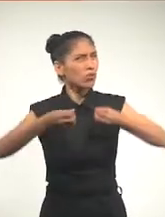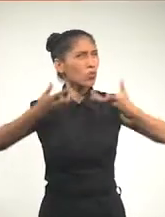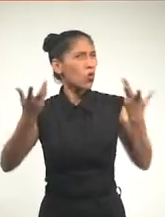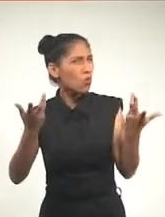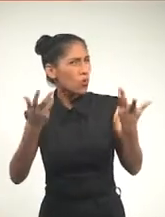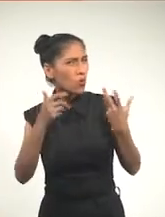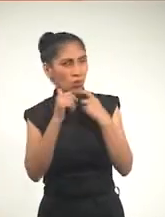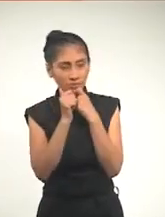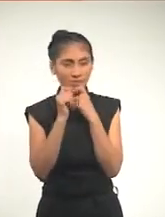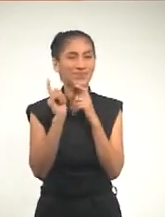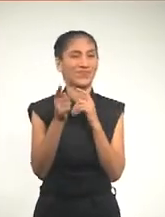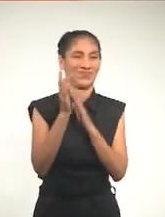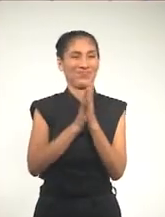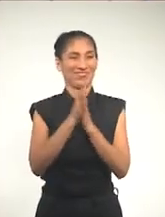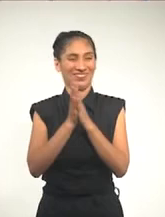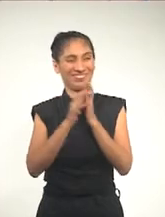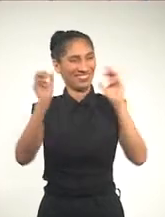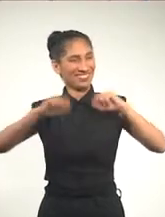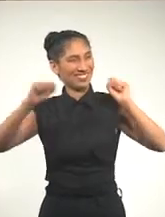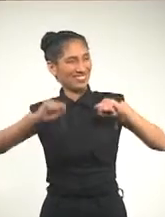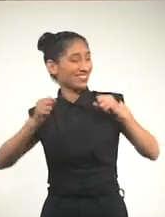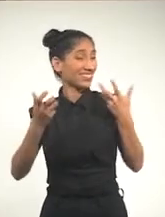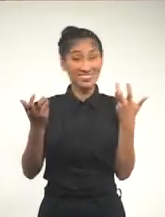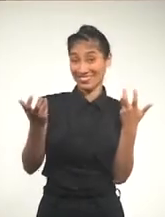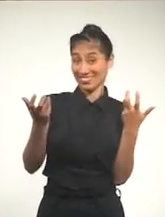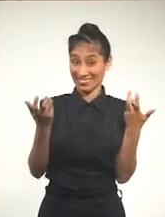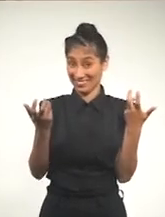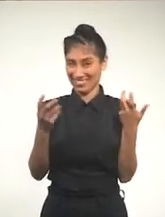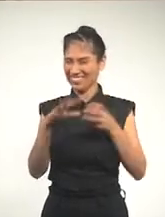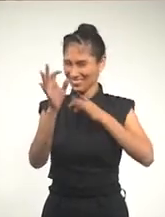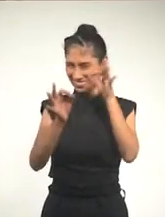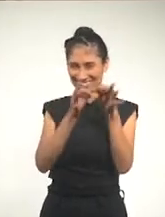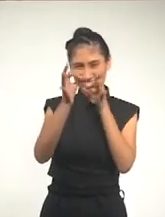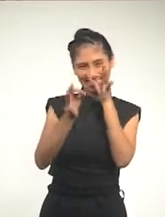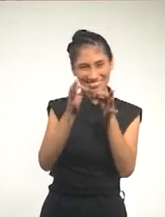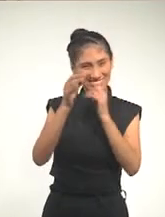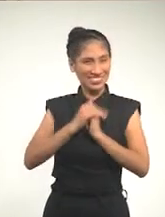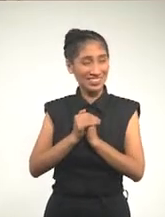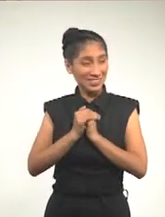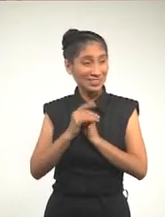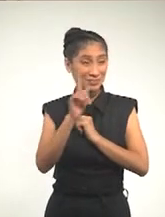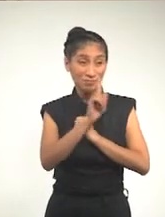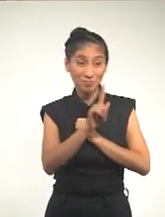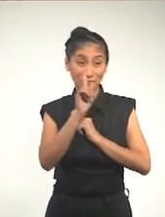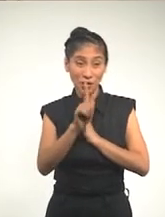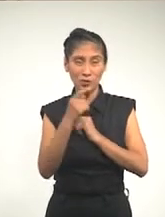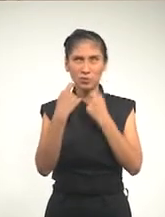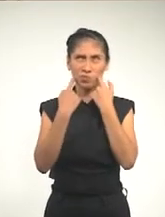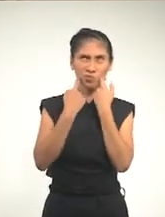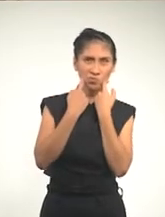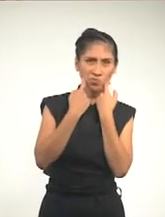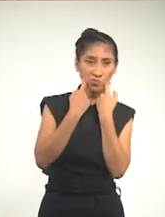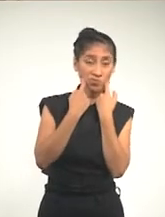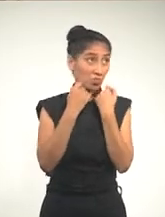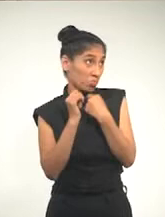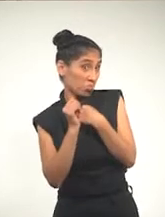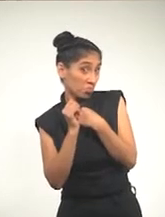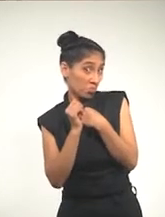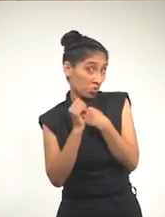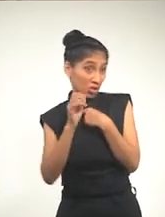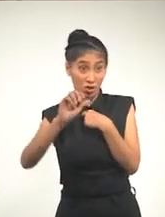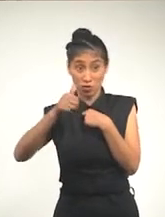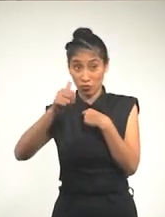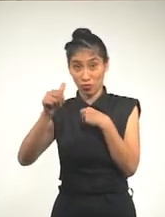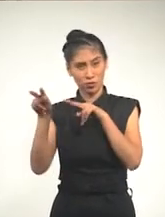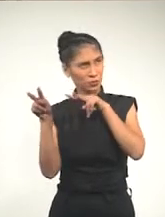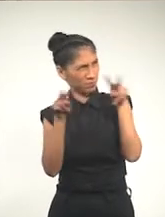¿Y cómo sería? ¡Ah, ya! ¡Sí! Te voy a explicar. Cada uno hace un gesto o